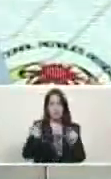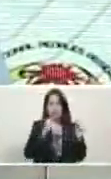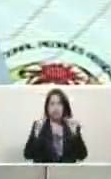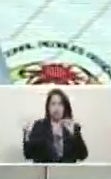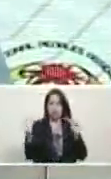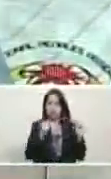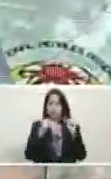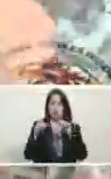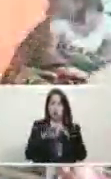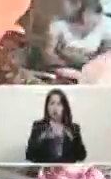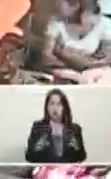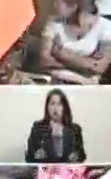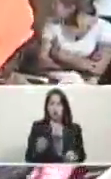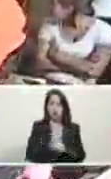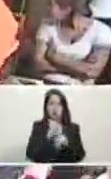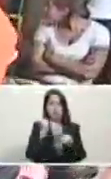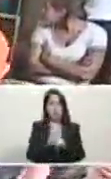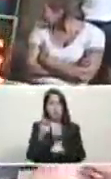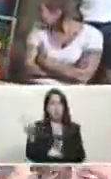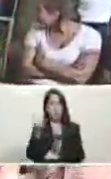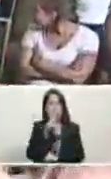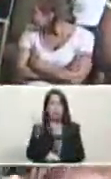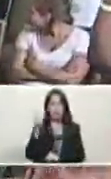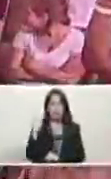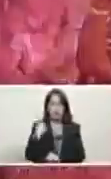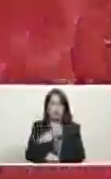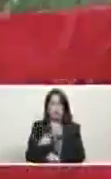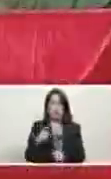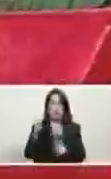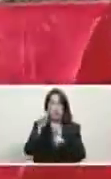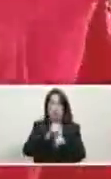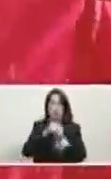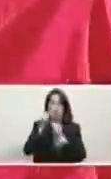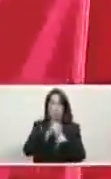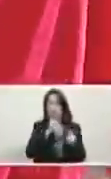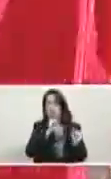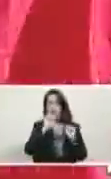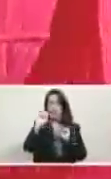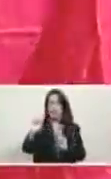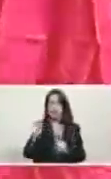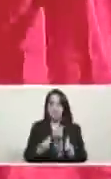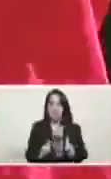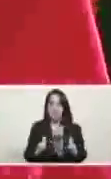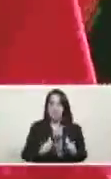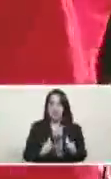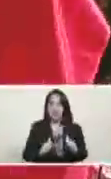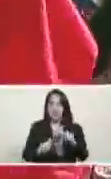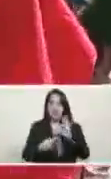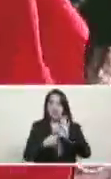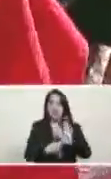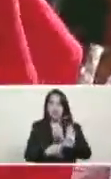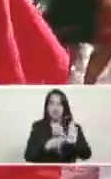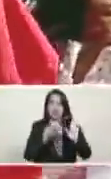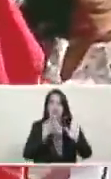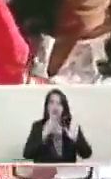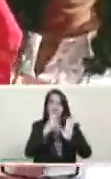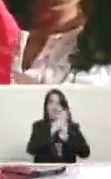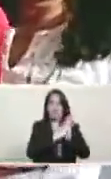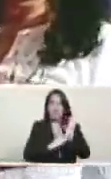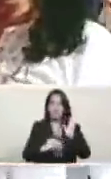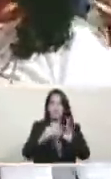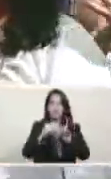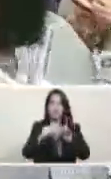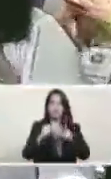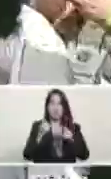cada mesa de trabajo venezuela tiene una lucha en defensa de la vida es ejemplo de la resistencia en la lucha por la ley